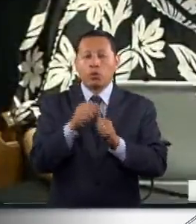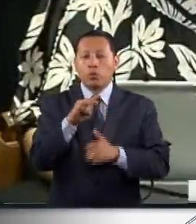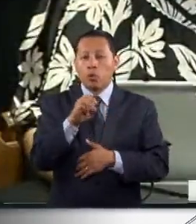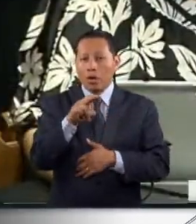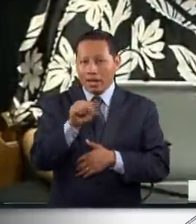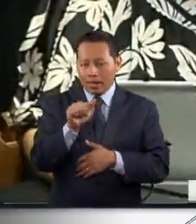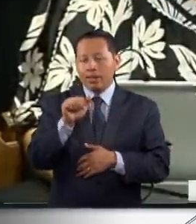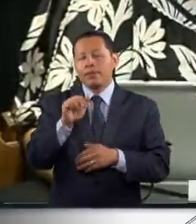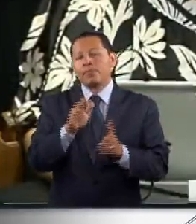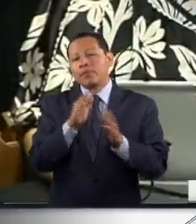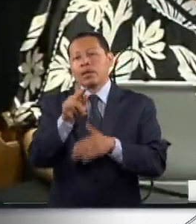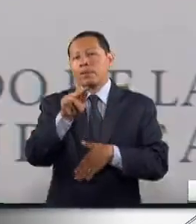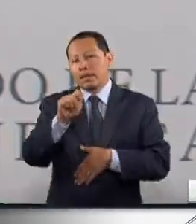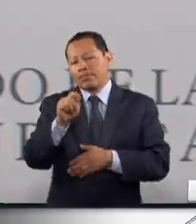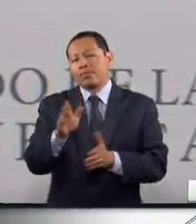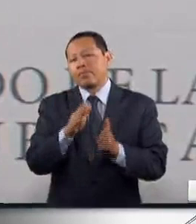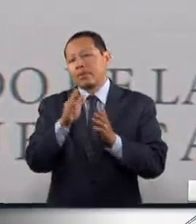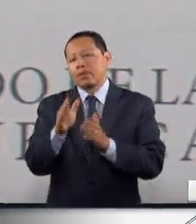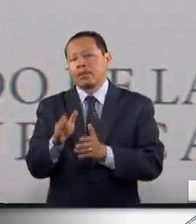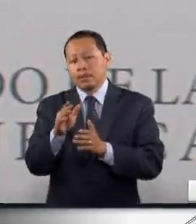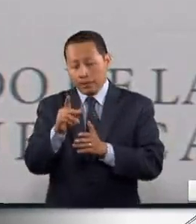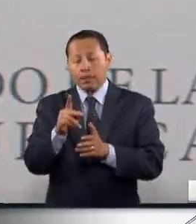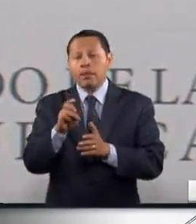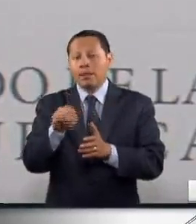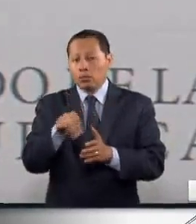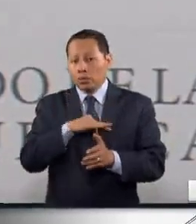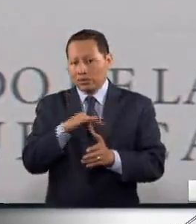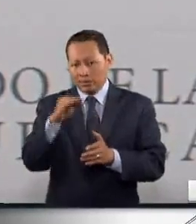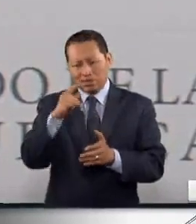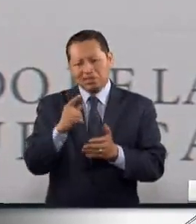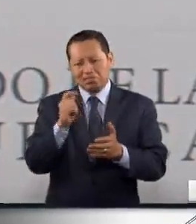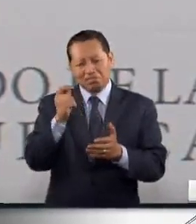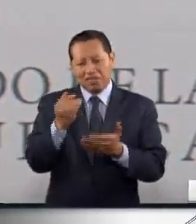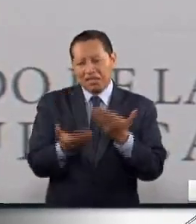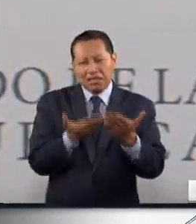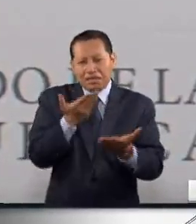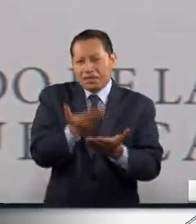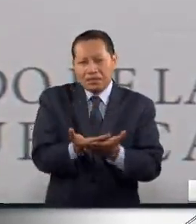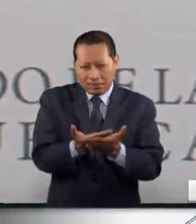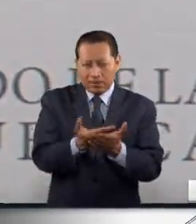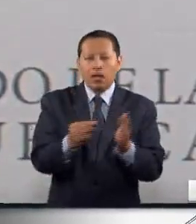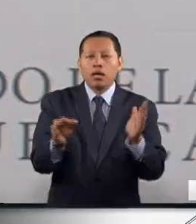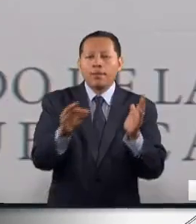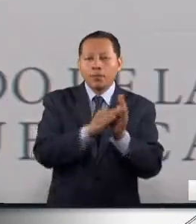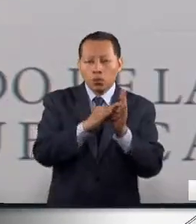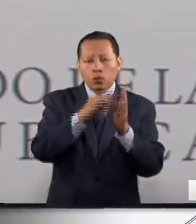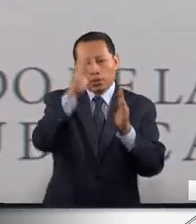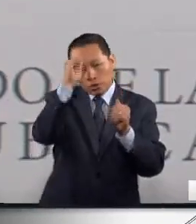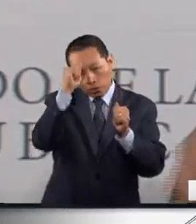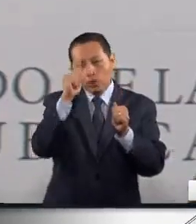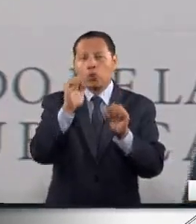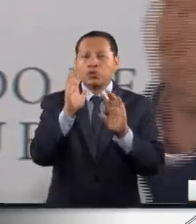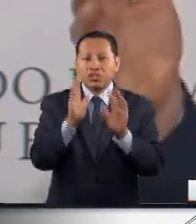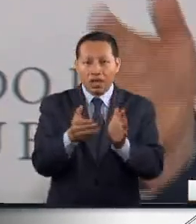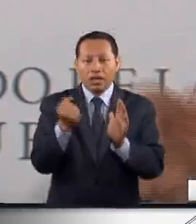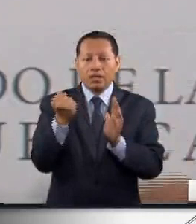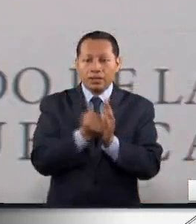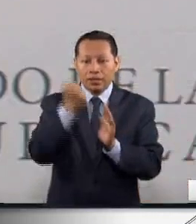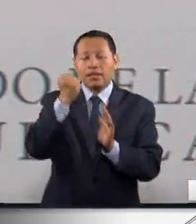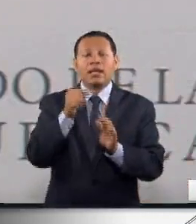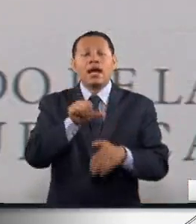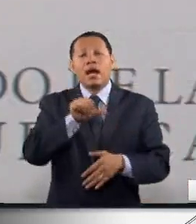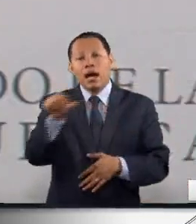el Partido Verde Ecologista propusieron un punto de acuerdo. Un punto de acuerdo que fue aprobado y en él se exhorta